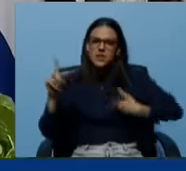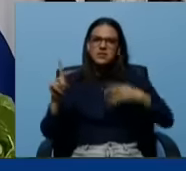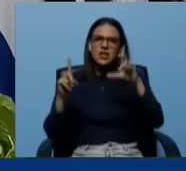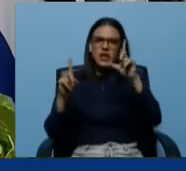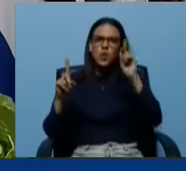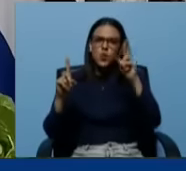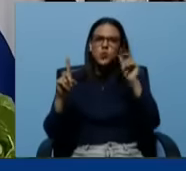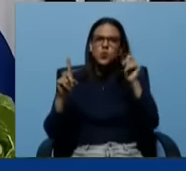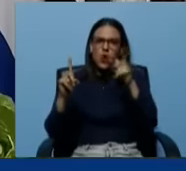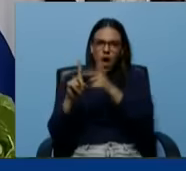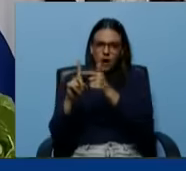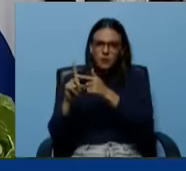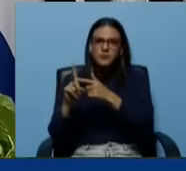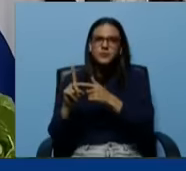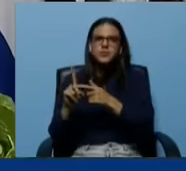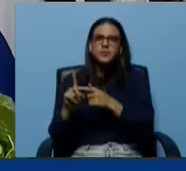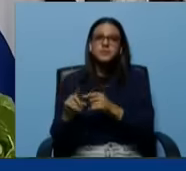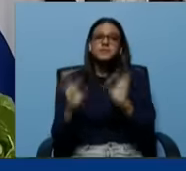Y ahí